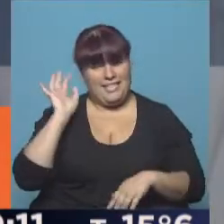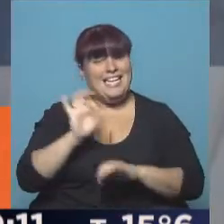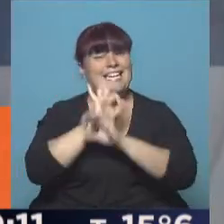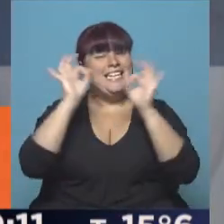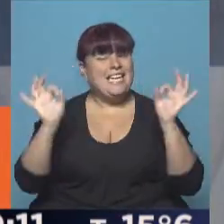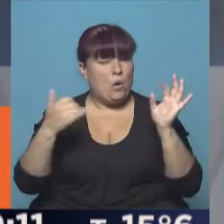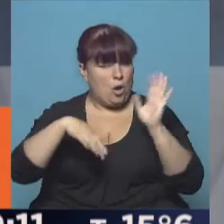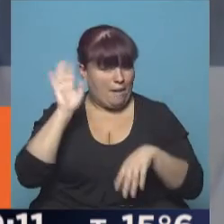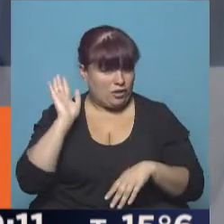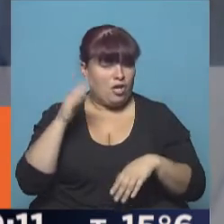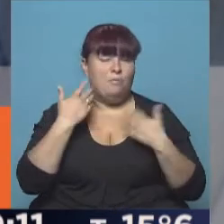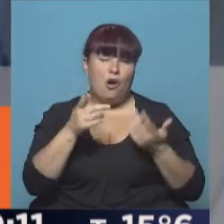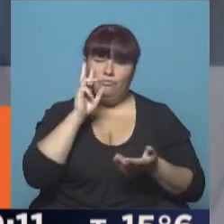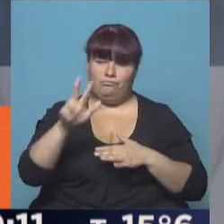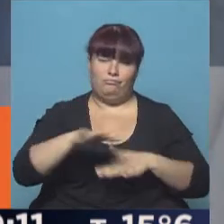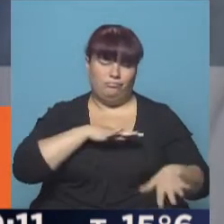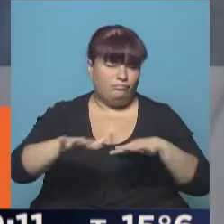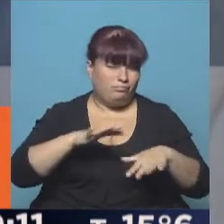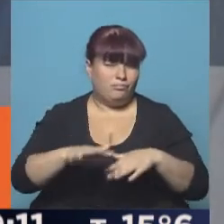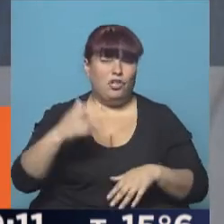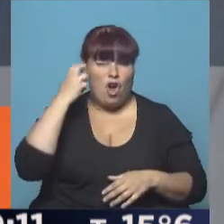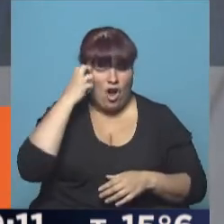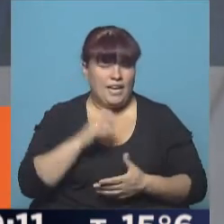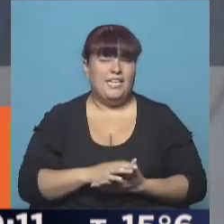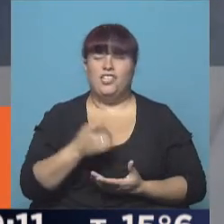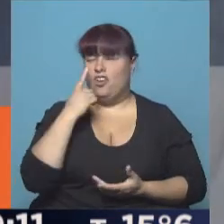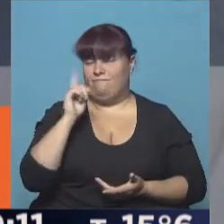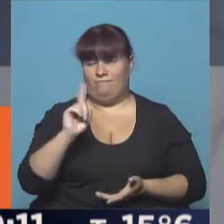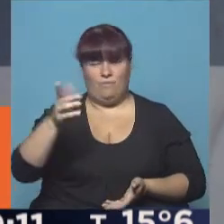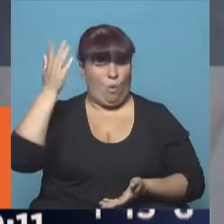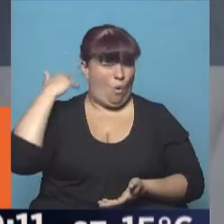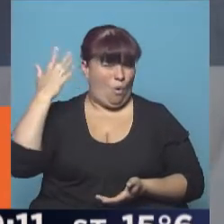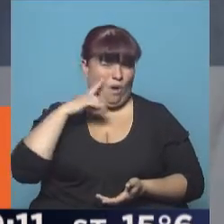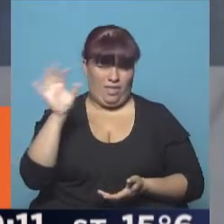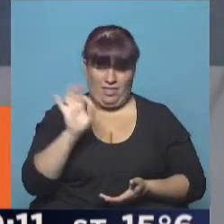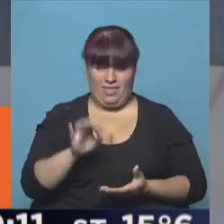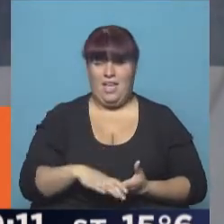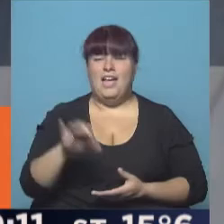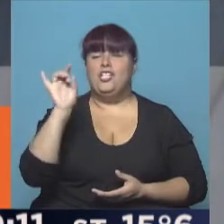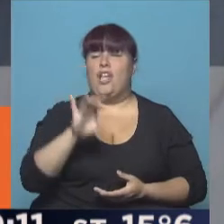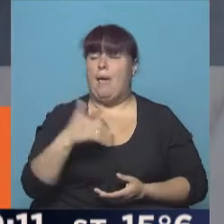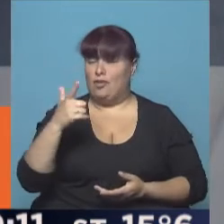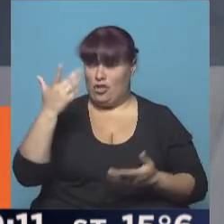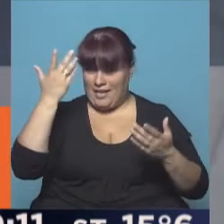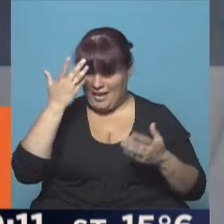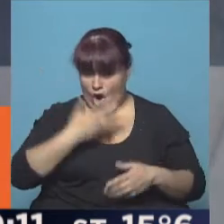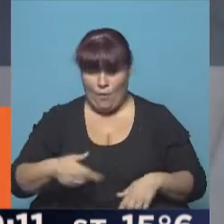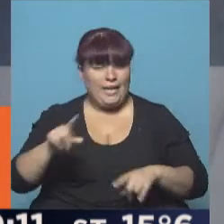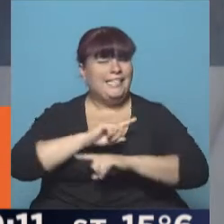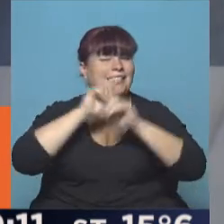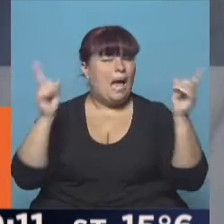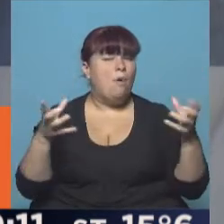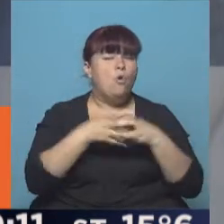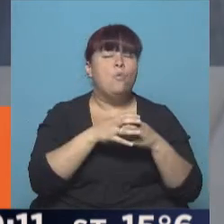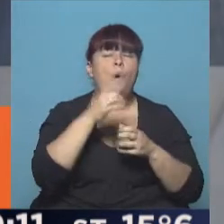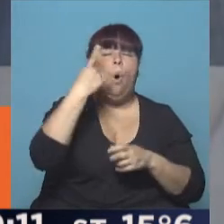tiene una mayoría, por eso vemos una dinámica en el Congreso que no veíamos hace mucho tiempo. O sea, no solo no la tiene el oficialismo, sino que no hay ningún